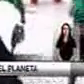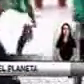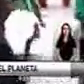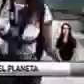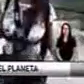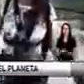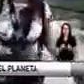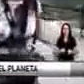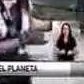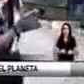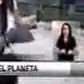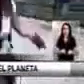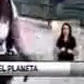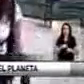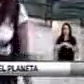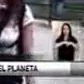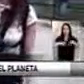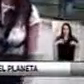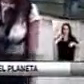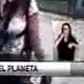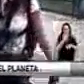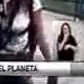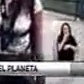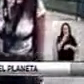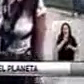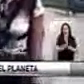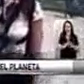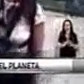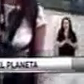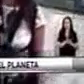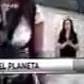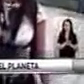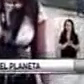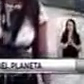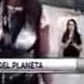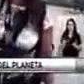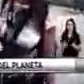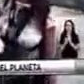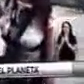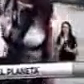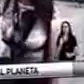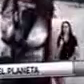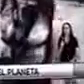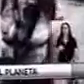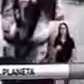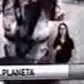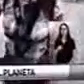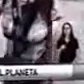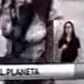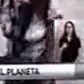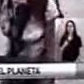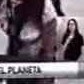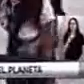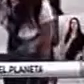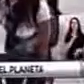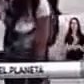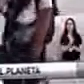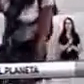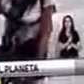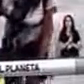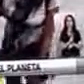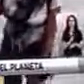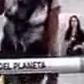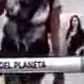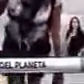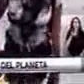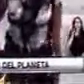Normal. Aquí en esta plataforma, con una vista preciosa, comienza la aventura. Y nos encontramos con Valentina, porque ella vive en Puerto Rico, pero es chilena.